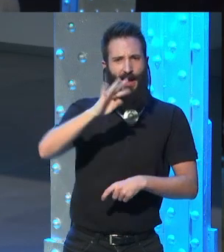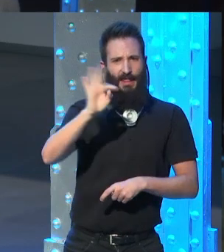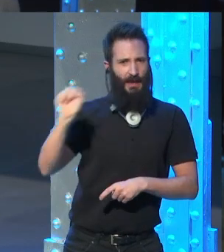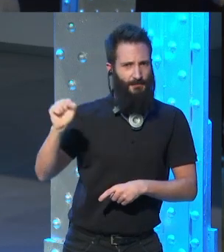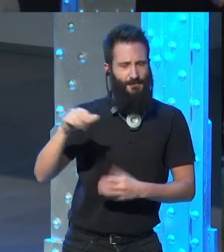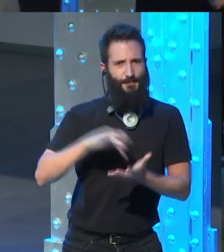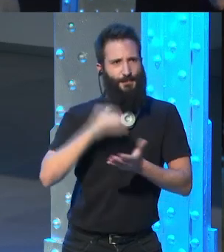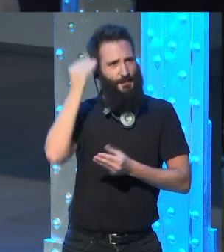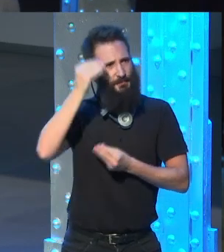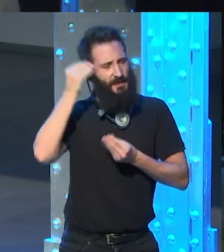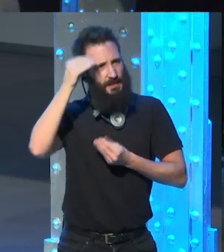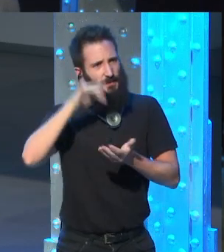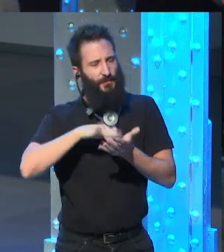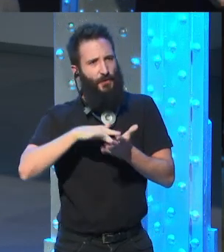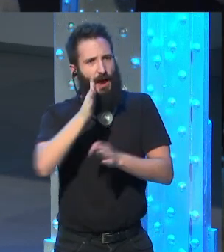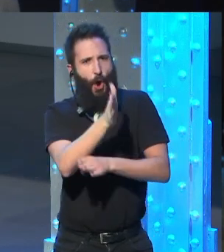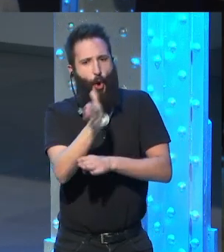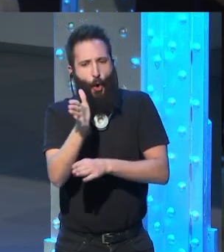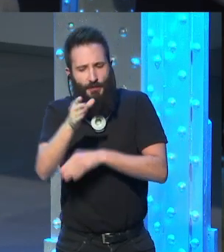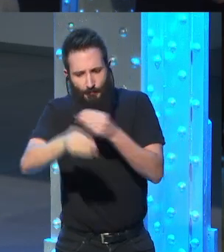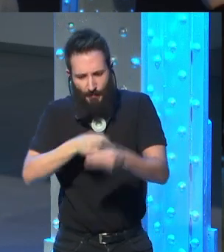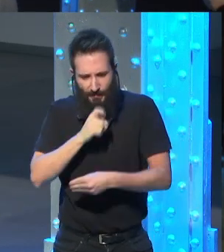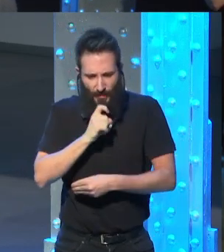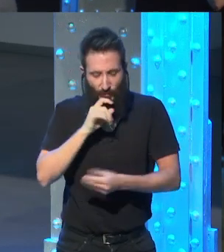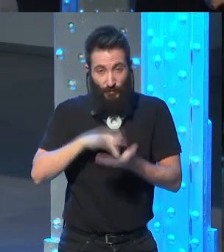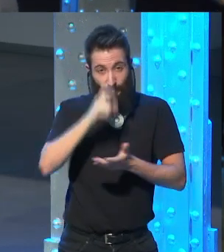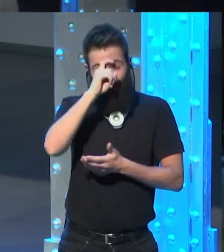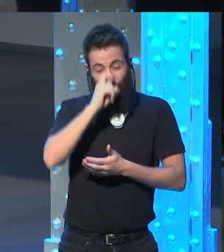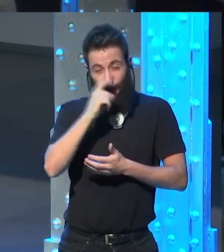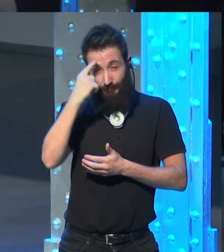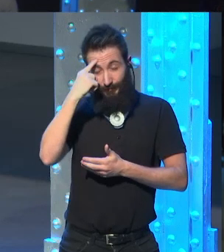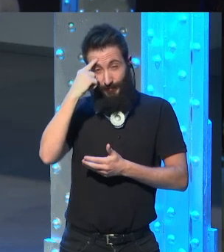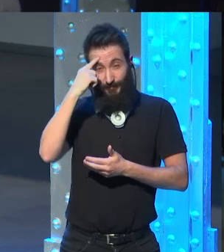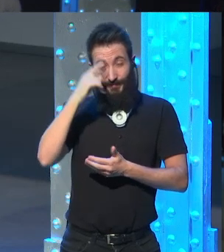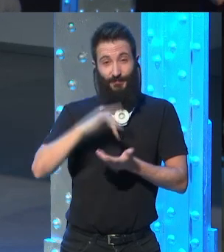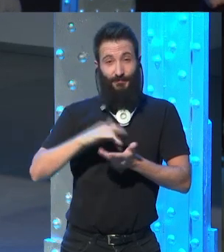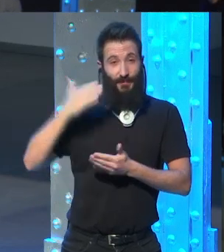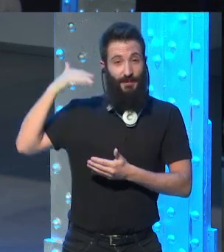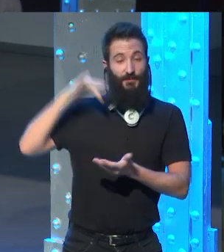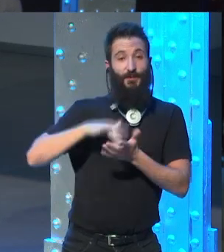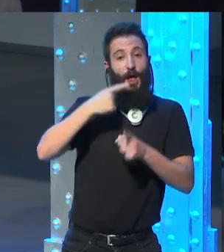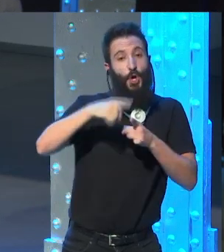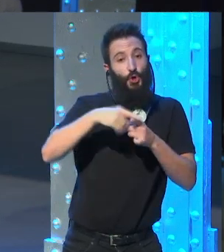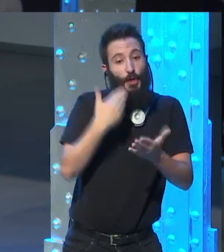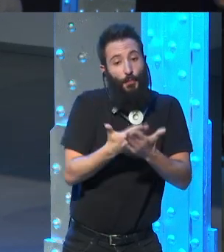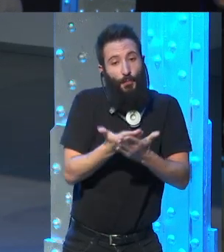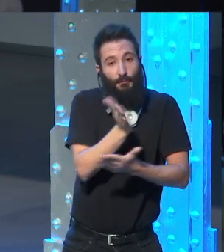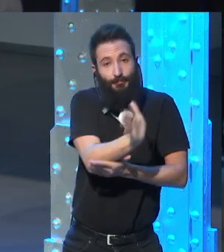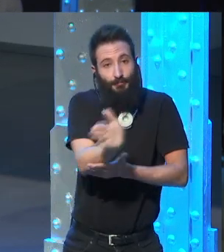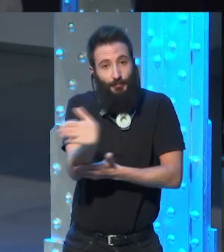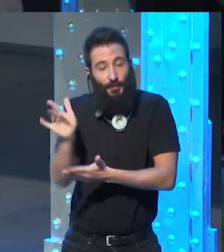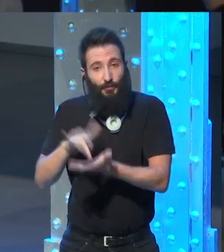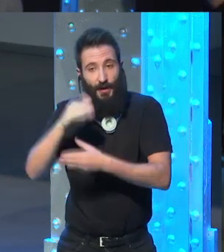poco cómo iba a ir la obra, me acuerdo que ella dijo en un momento algo que fue muy bueno, que era que cuando las cosas que ella proponía llevaban a la obra